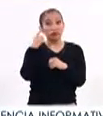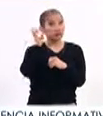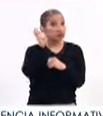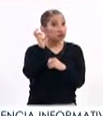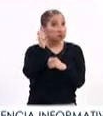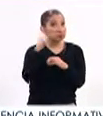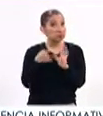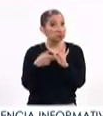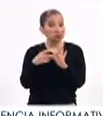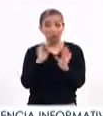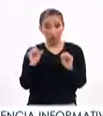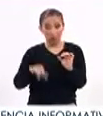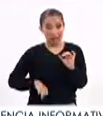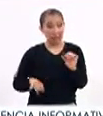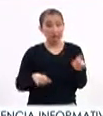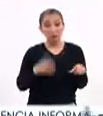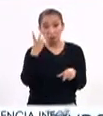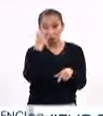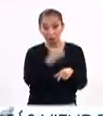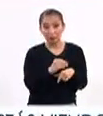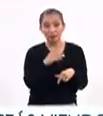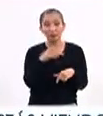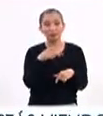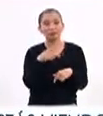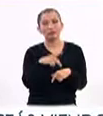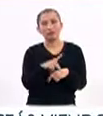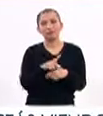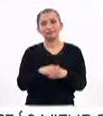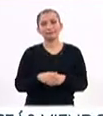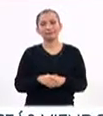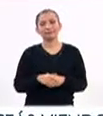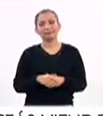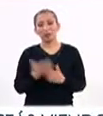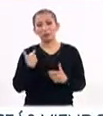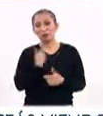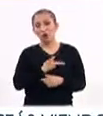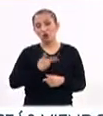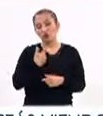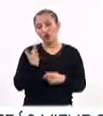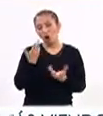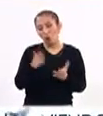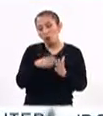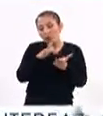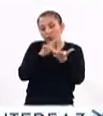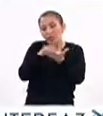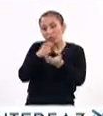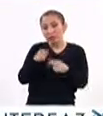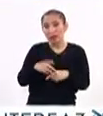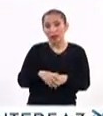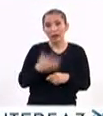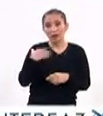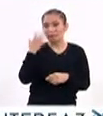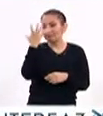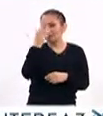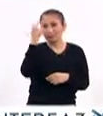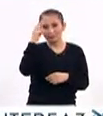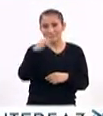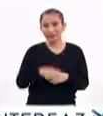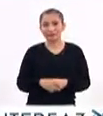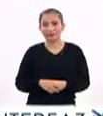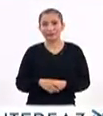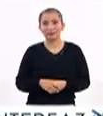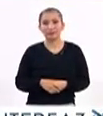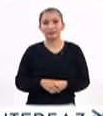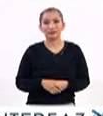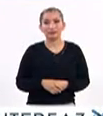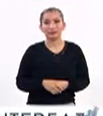tocan mucho, muy interesantes, pero que me gusta retomar el tipo de repertorio. Muchísimo la pena, es en Bellas Artes, ¿no? Sí,